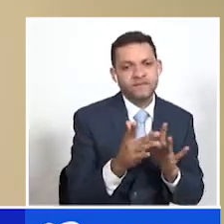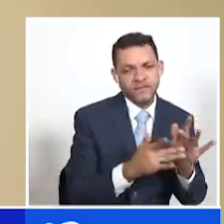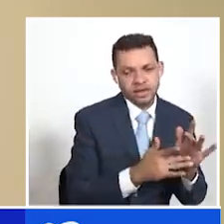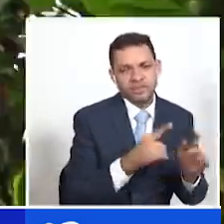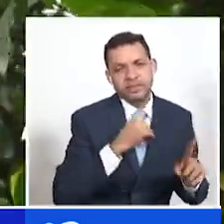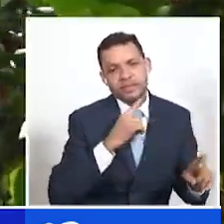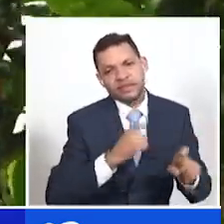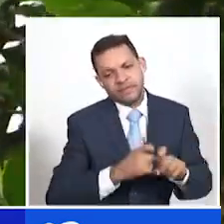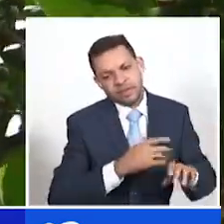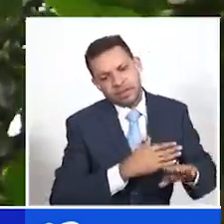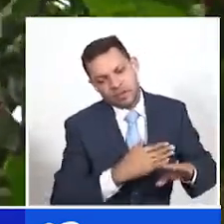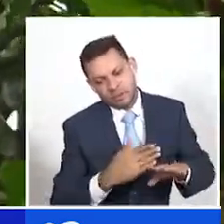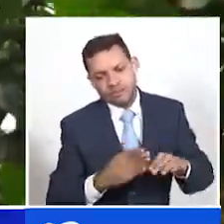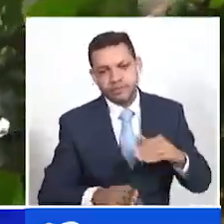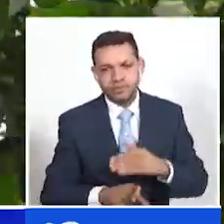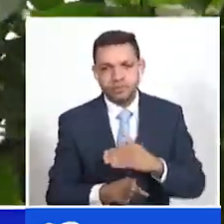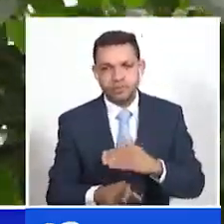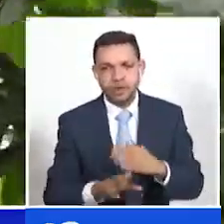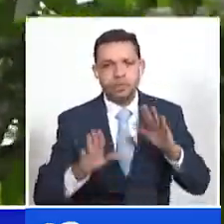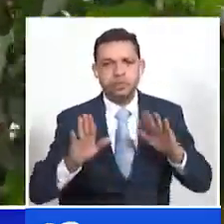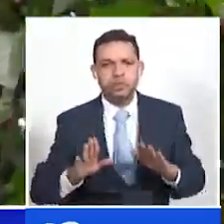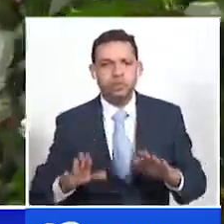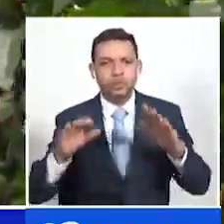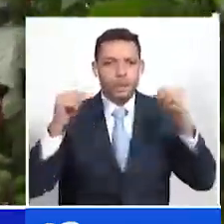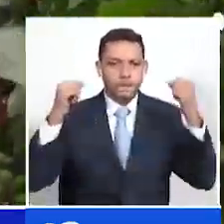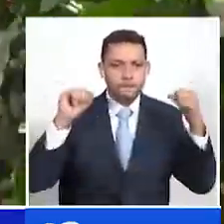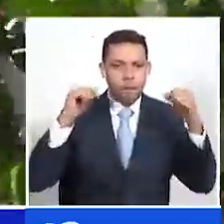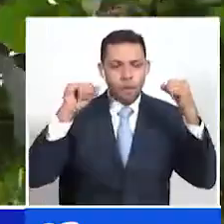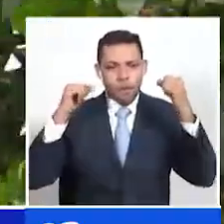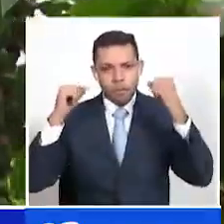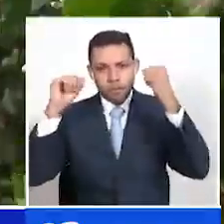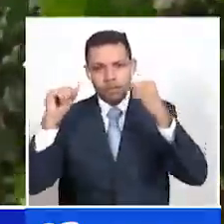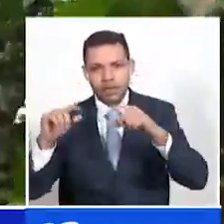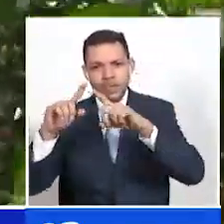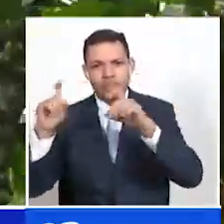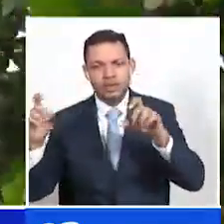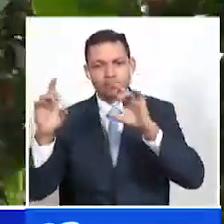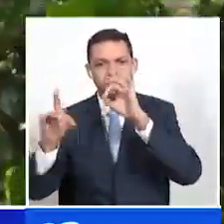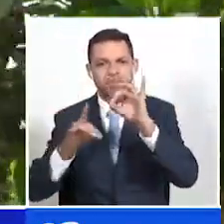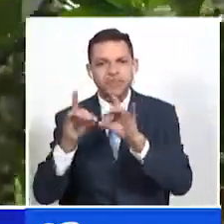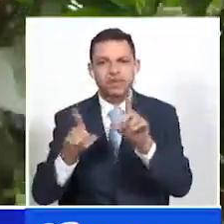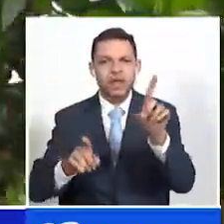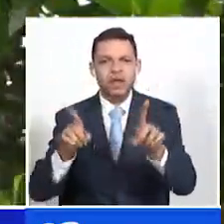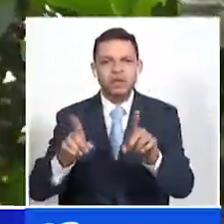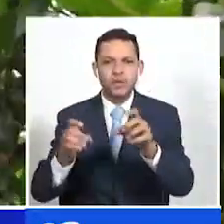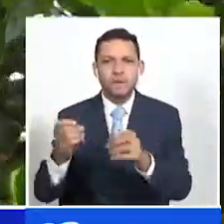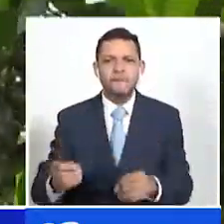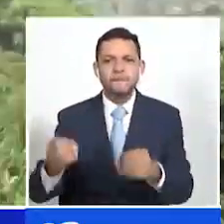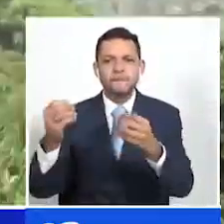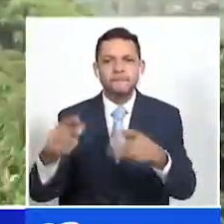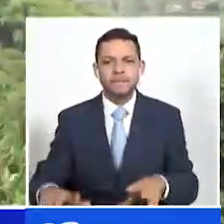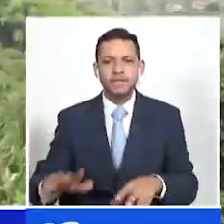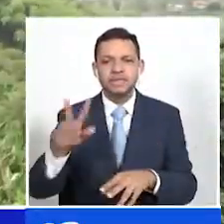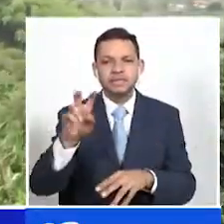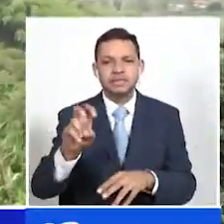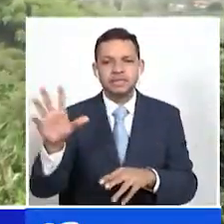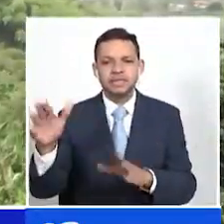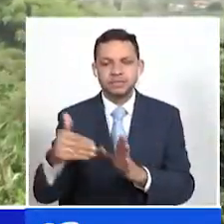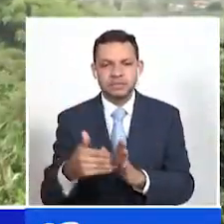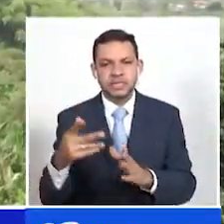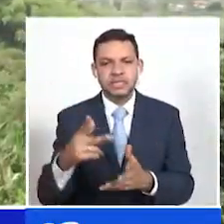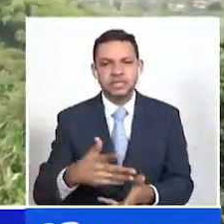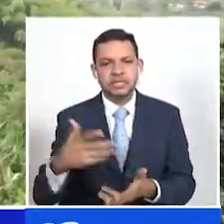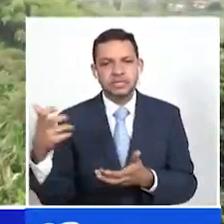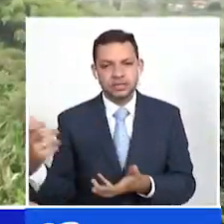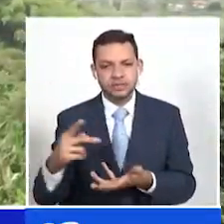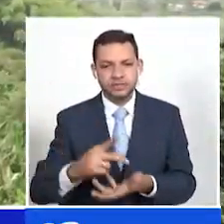más complejo. Aunque la verdadera preocupación es la lluvia que podría generar la pérdida de al menos 77.500 sacos, se espera que la